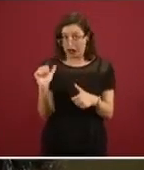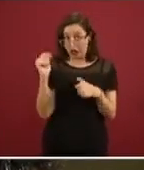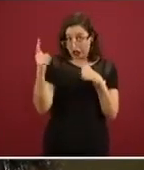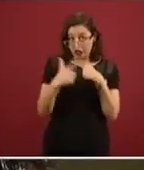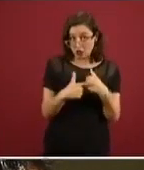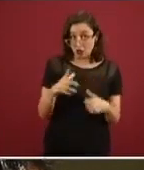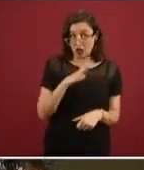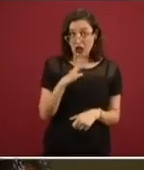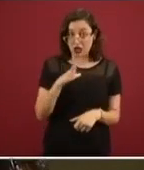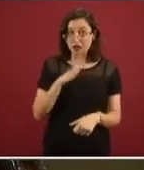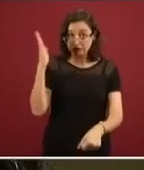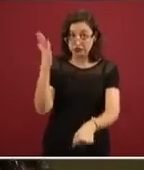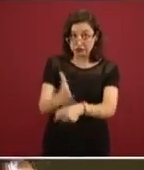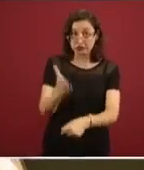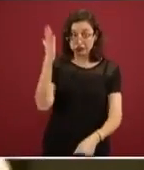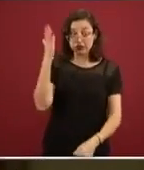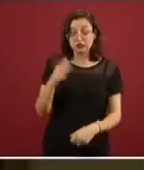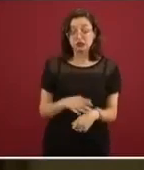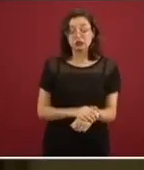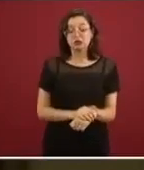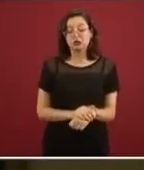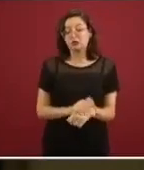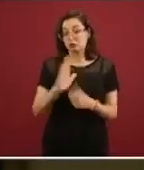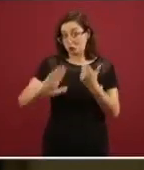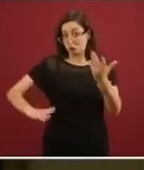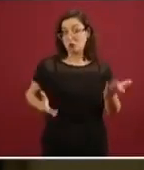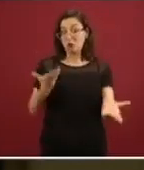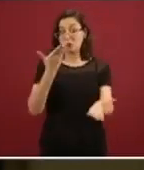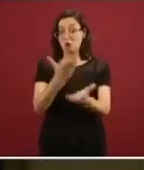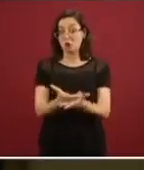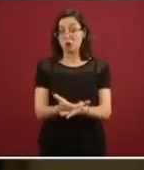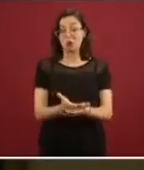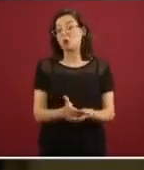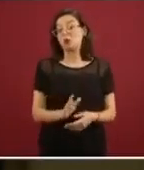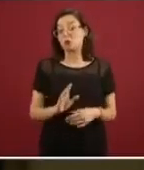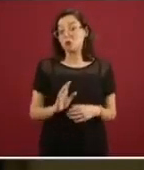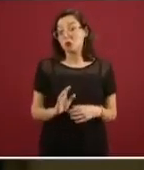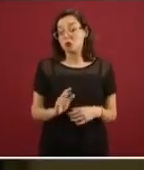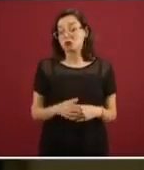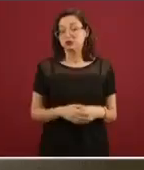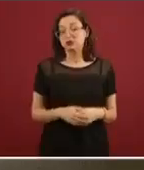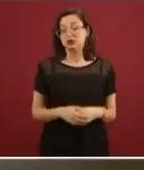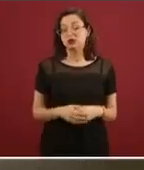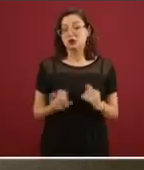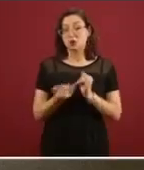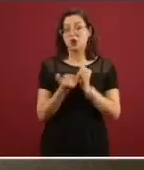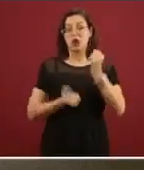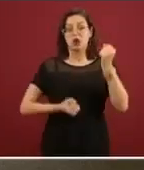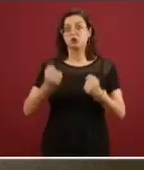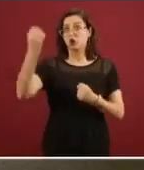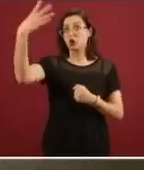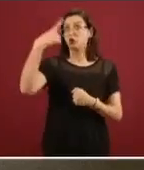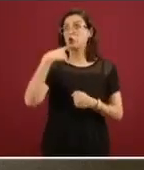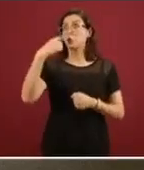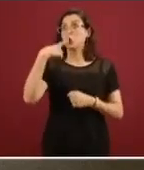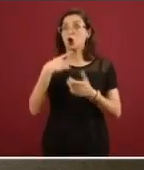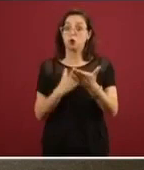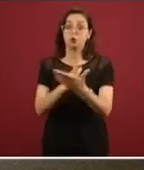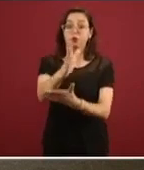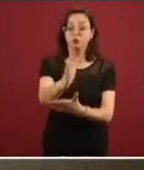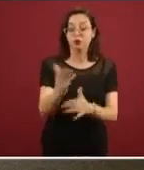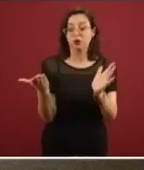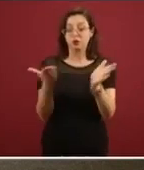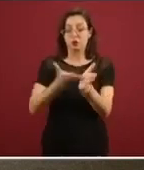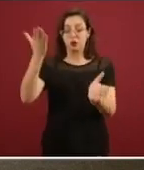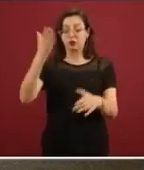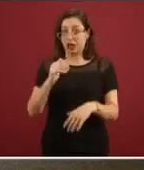no? ¿Eso se ha contemplado en algún momento, como cuando se pasa un alto, por ejemplo? Gracias por la observación. Le contesto primero